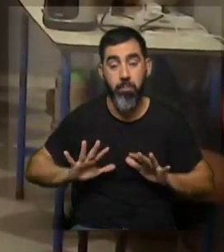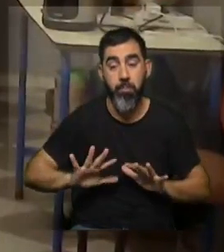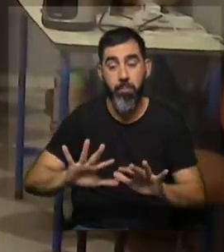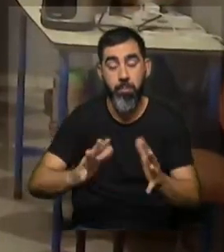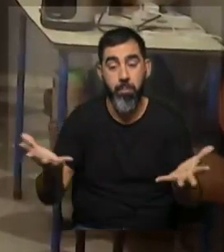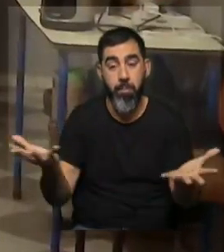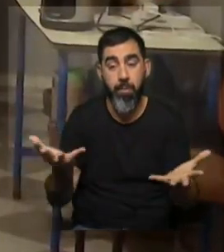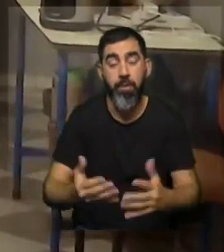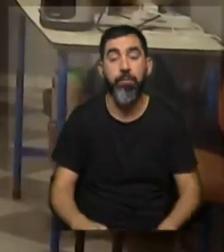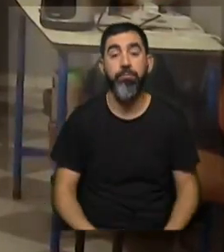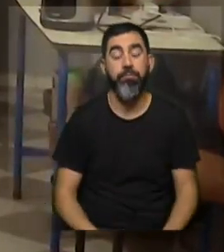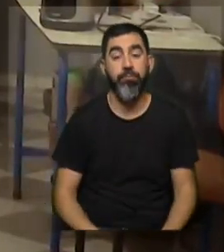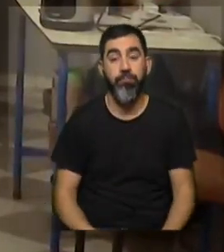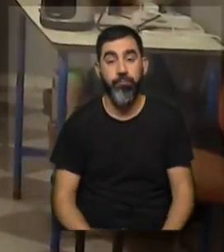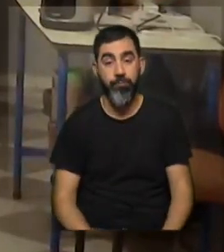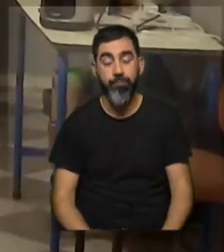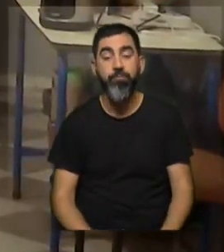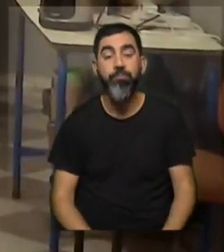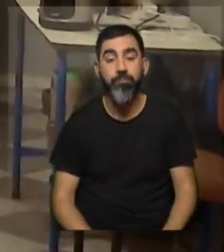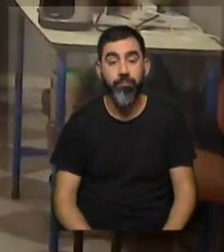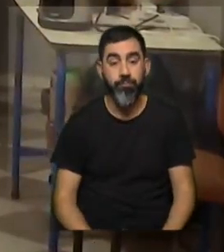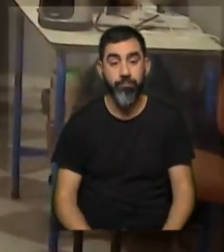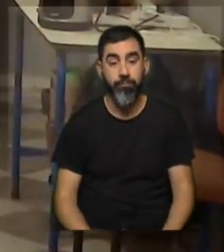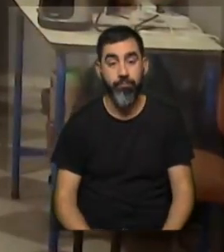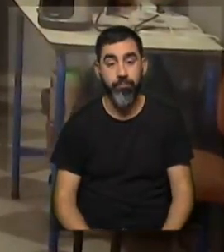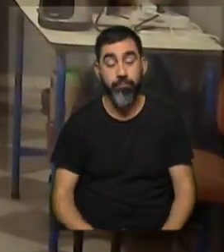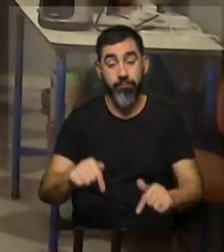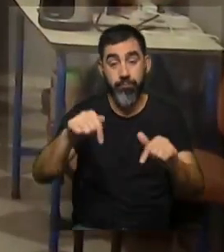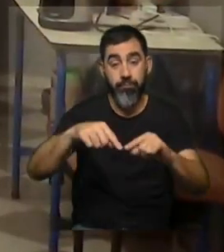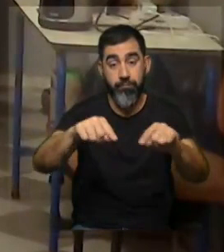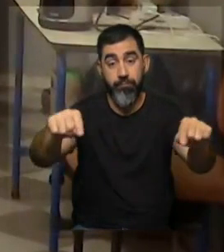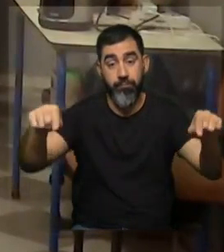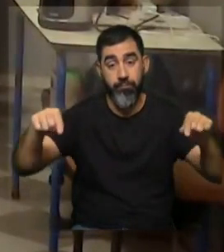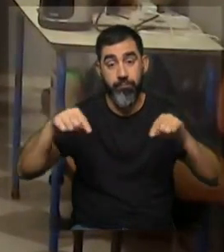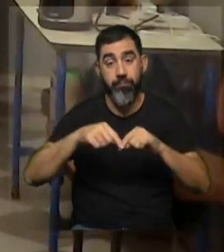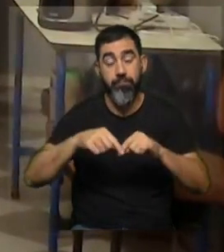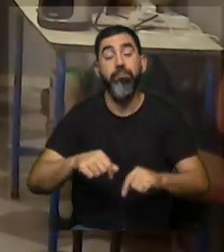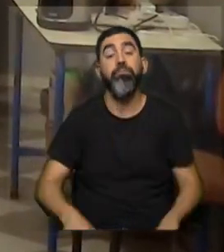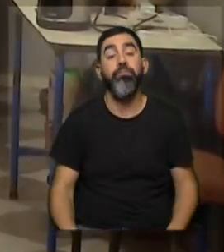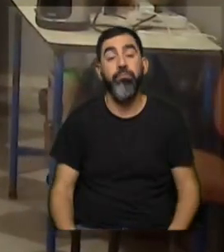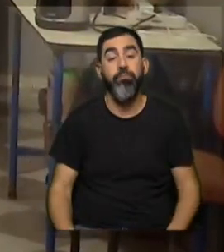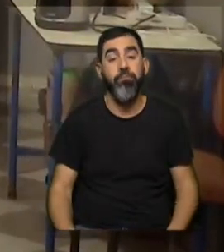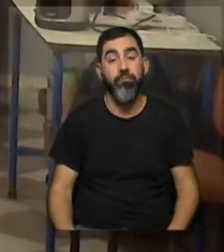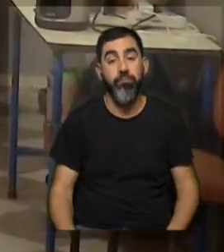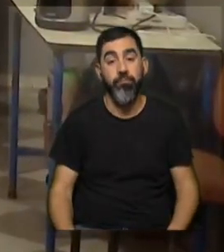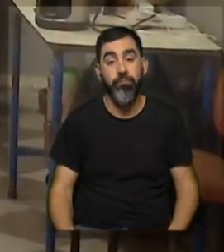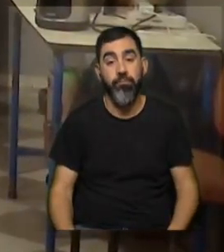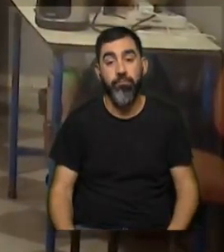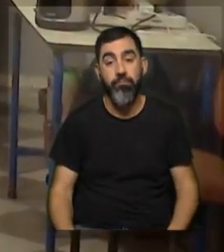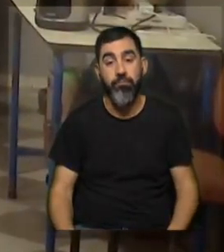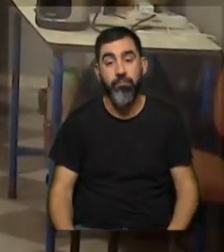acomodando aquí en la sala que lleva el nombre de Mario Benedetti y